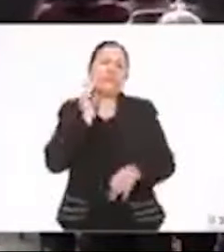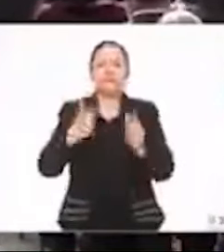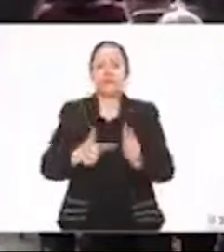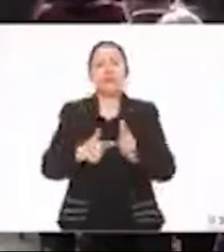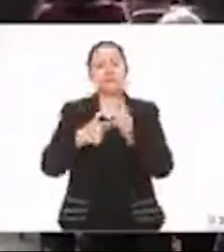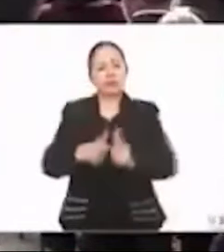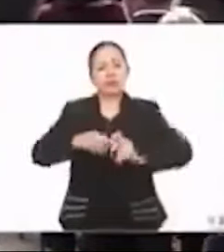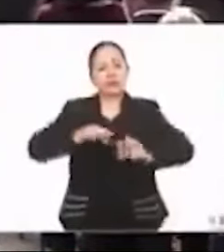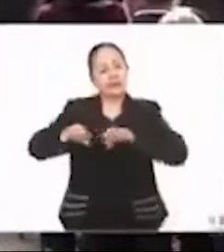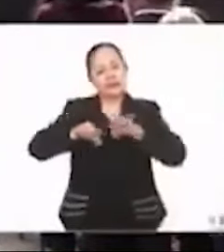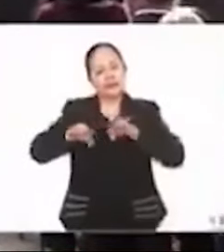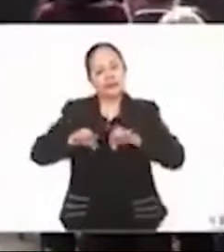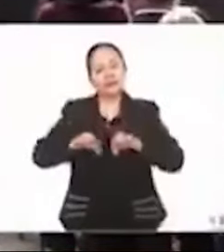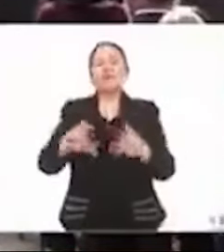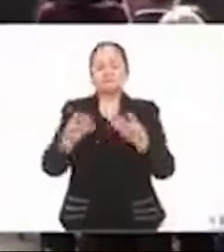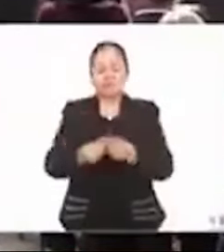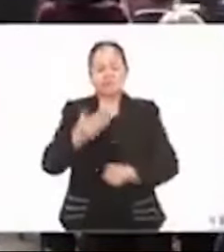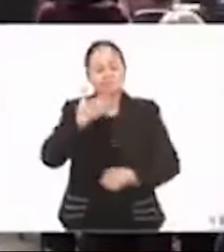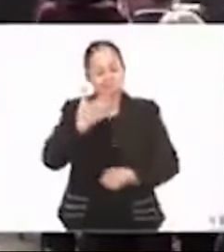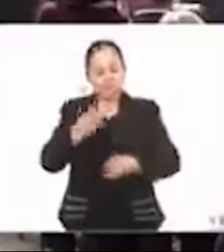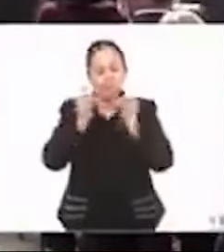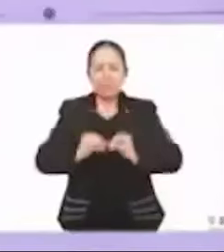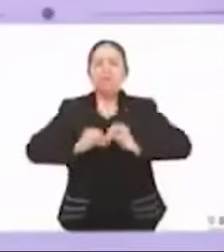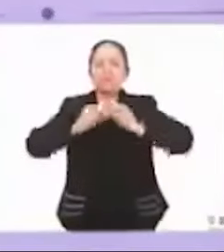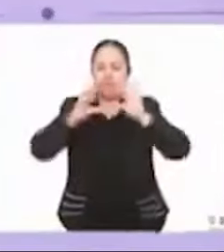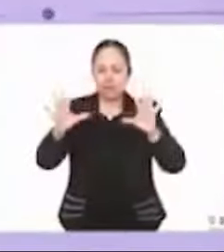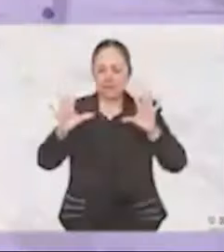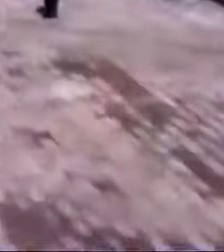continuará trabajando con ética y transparencia.